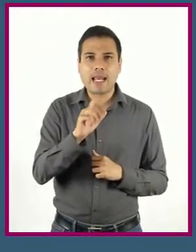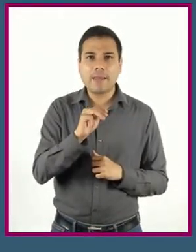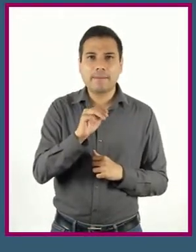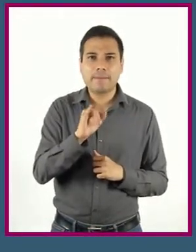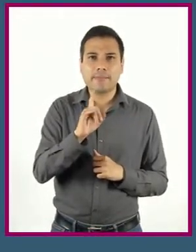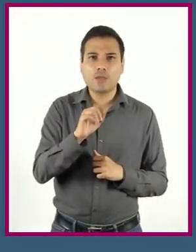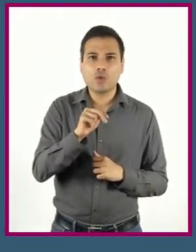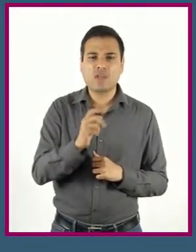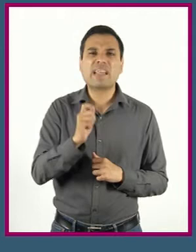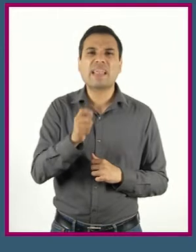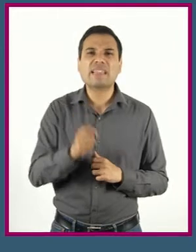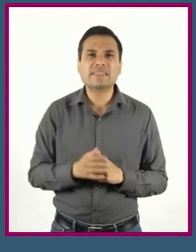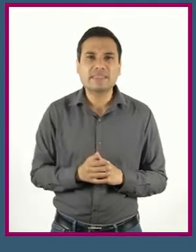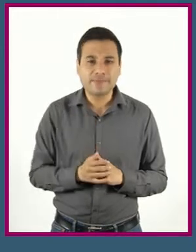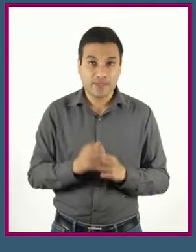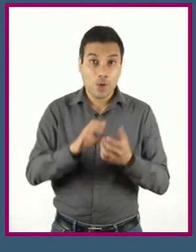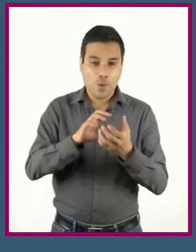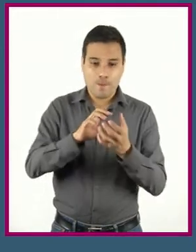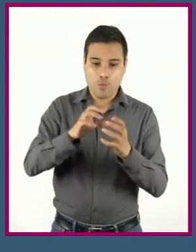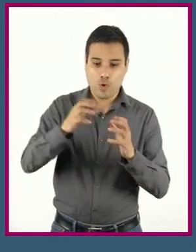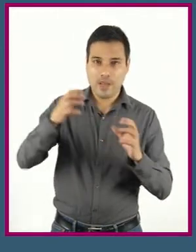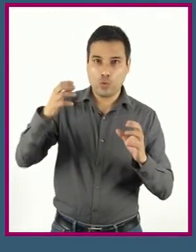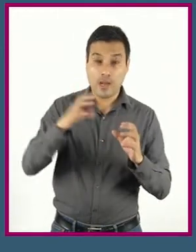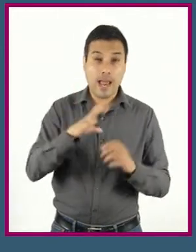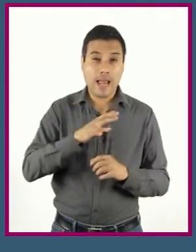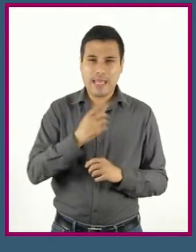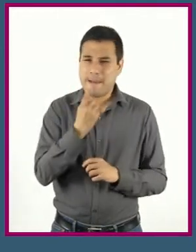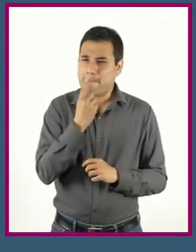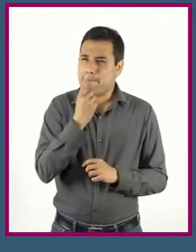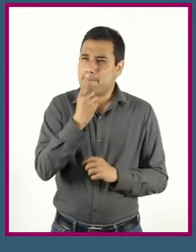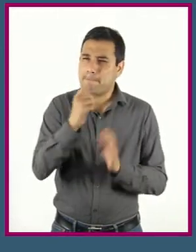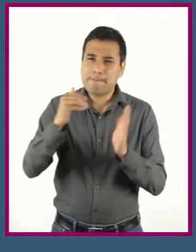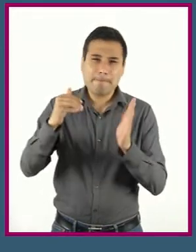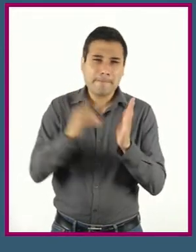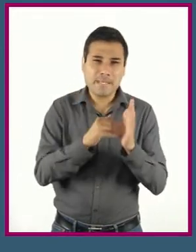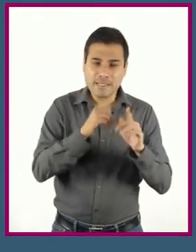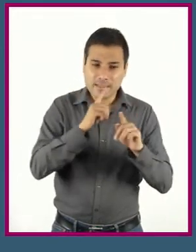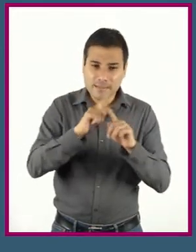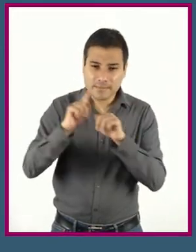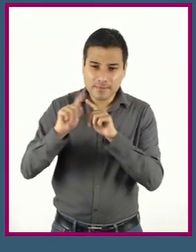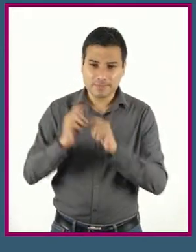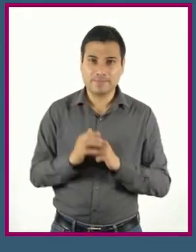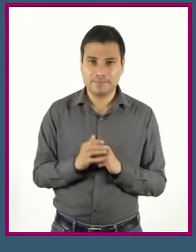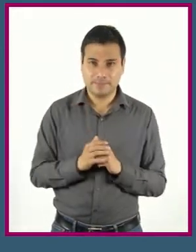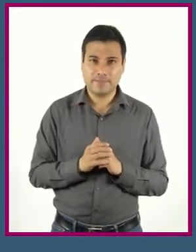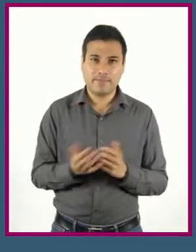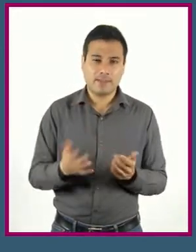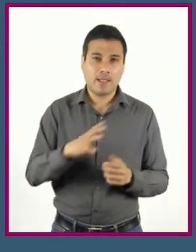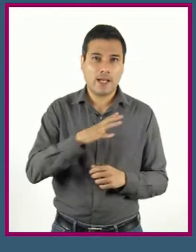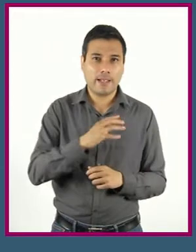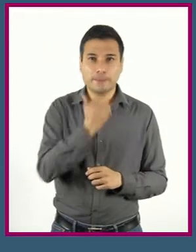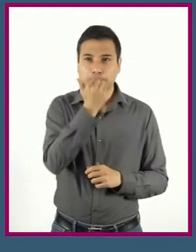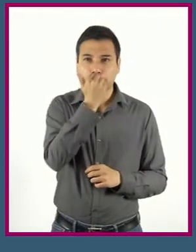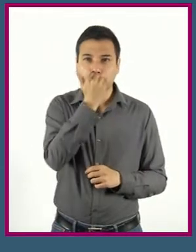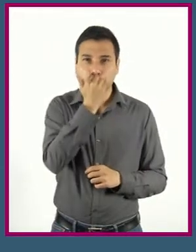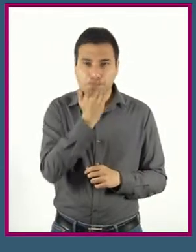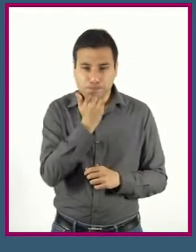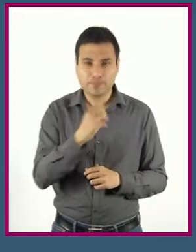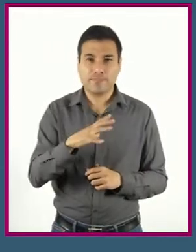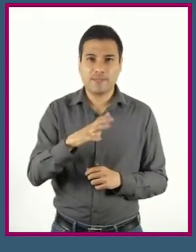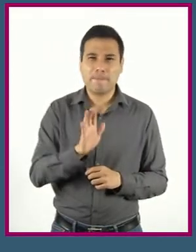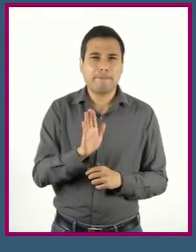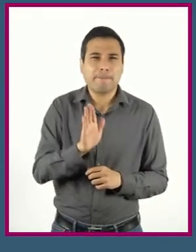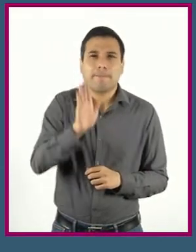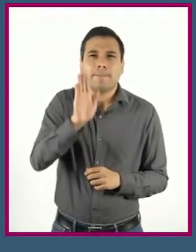o biopolímero formada por miles de moléculas. Los monómeros de glucosa que forman una estructura de ovillo, como